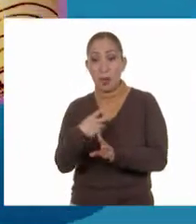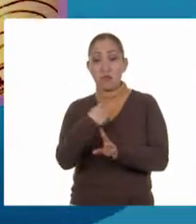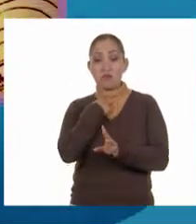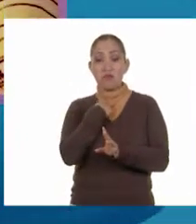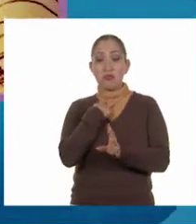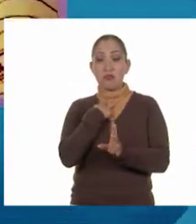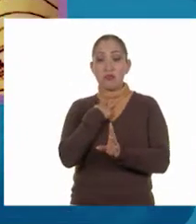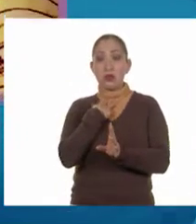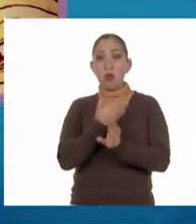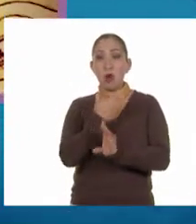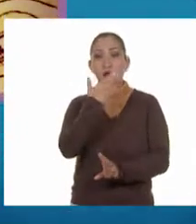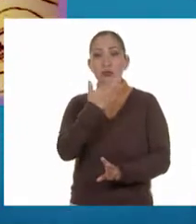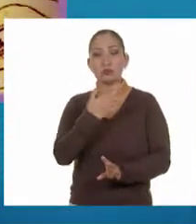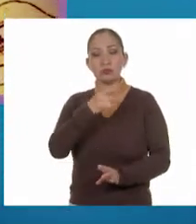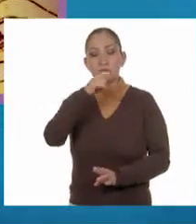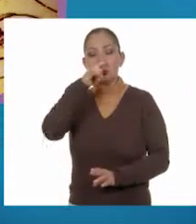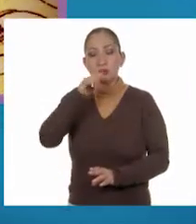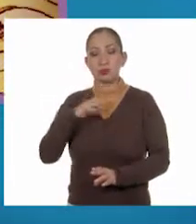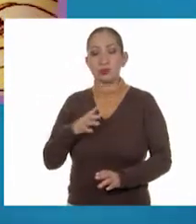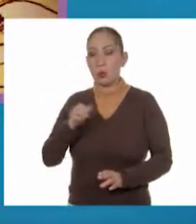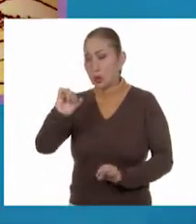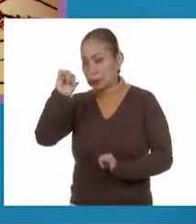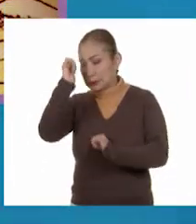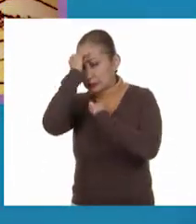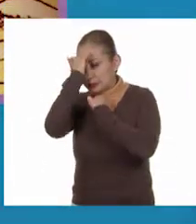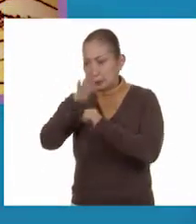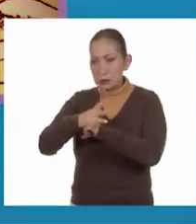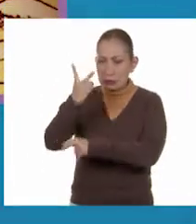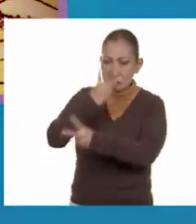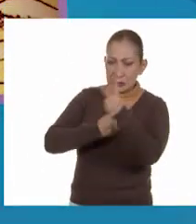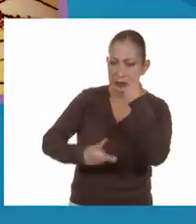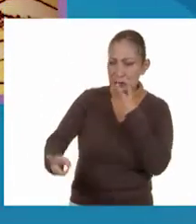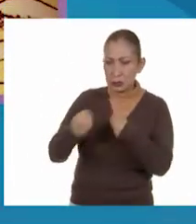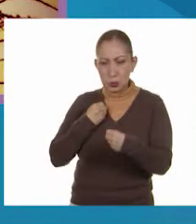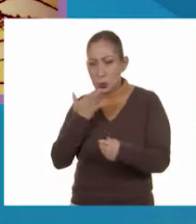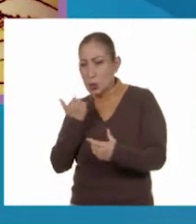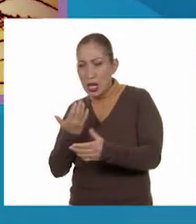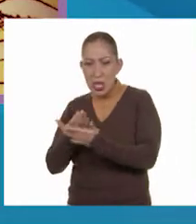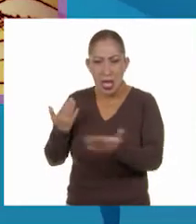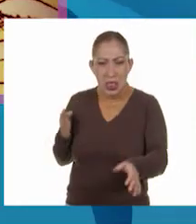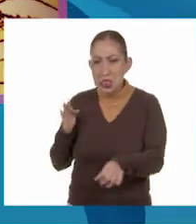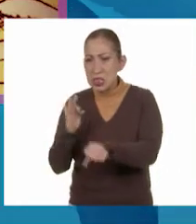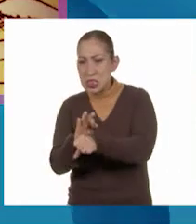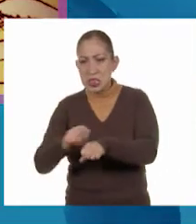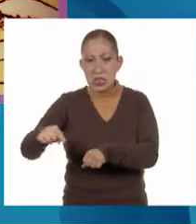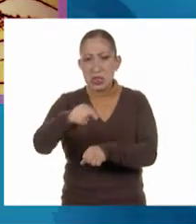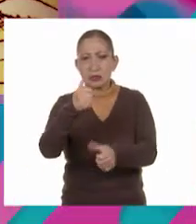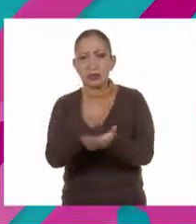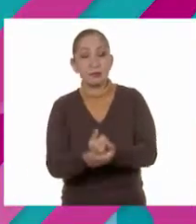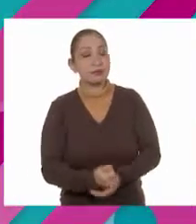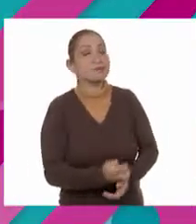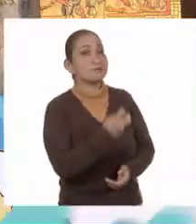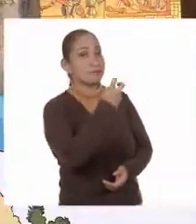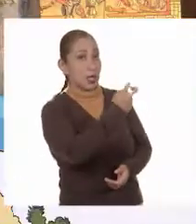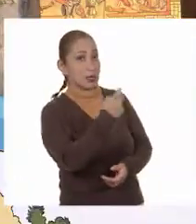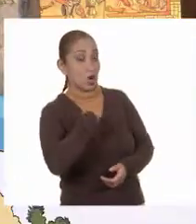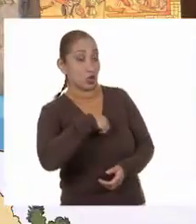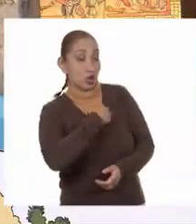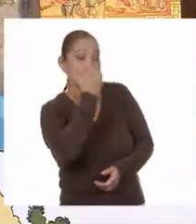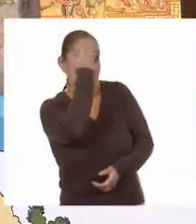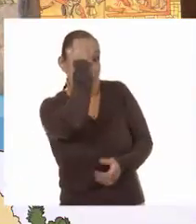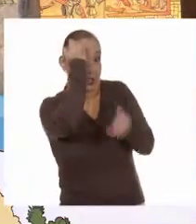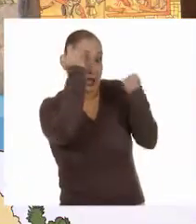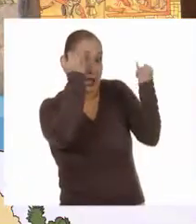debió estar él sumamente arrepentido por no defender la ciudad antes, ¿no lo cree? Esas serían nuestras